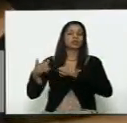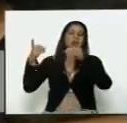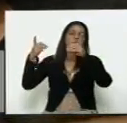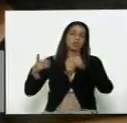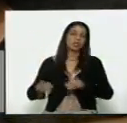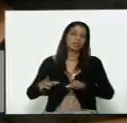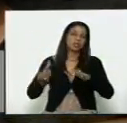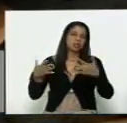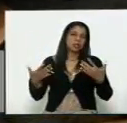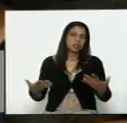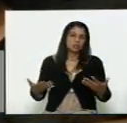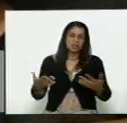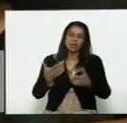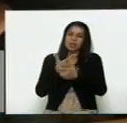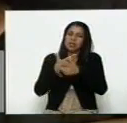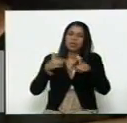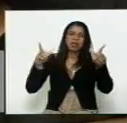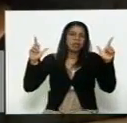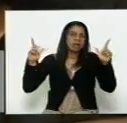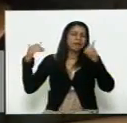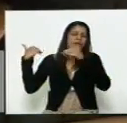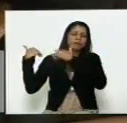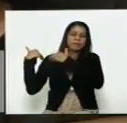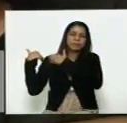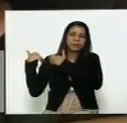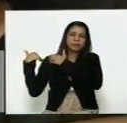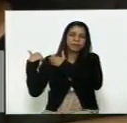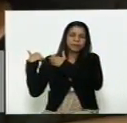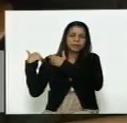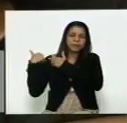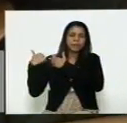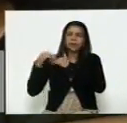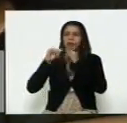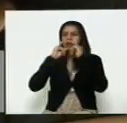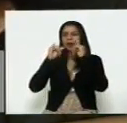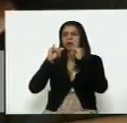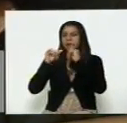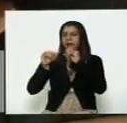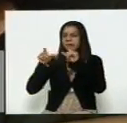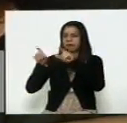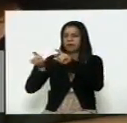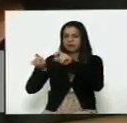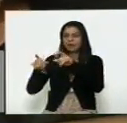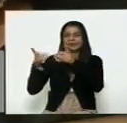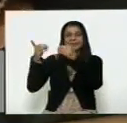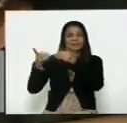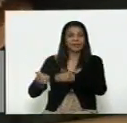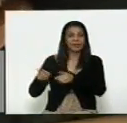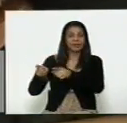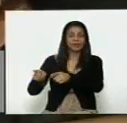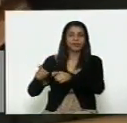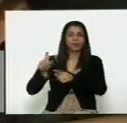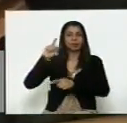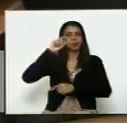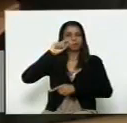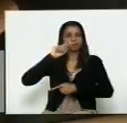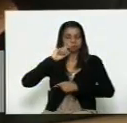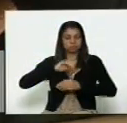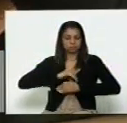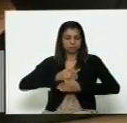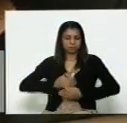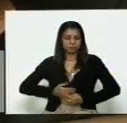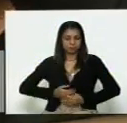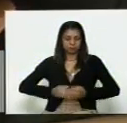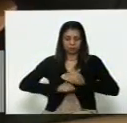de forma libre, responsable e informada sobre el desarrollo de la gestación, trabajo